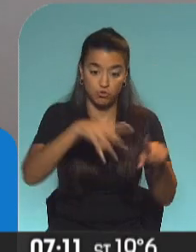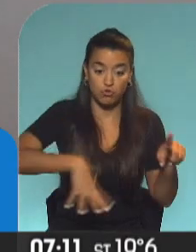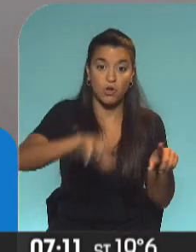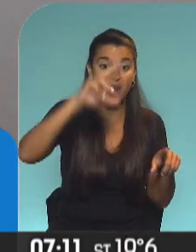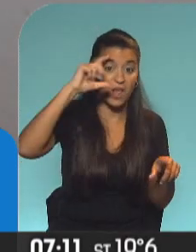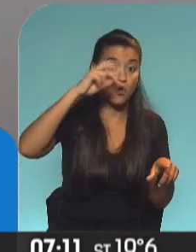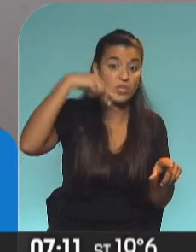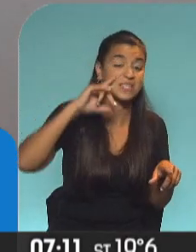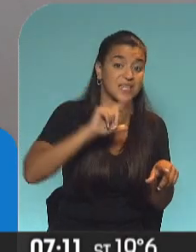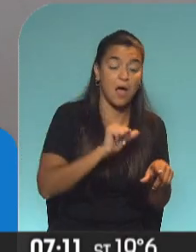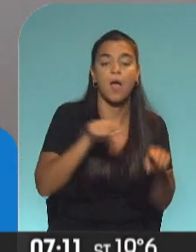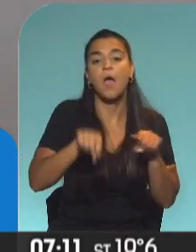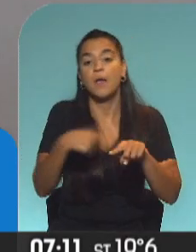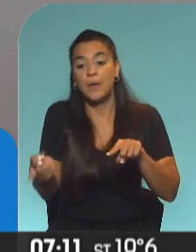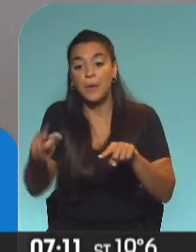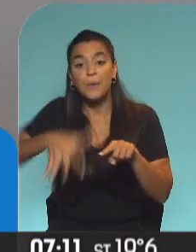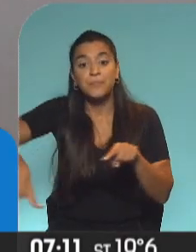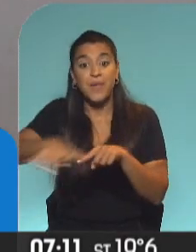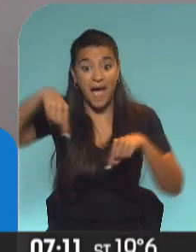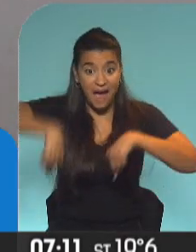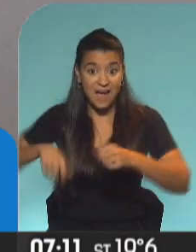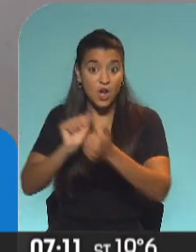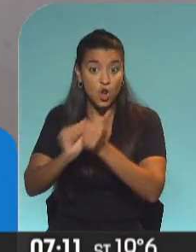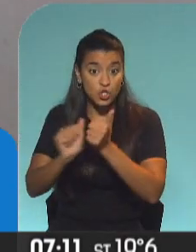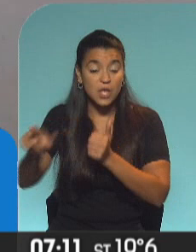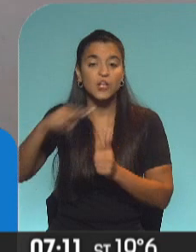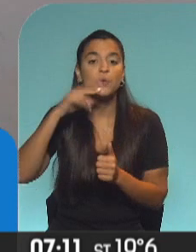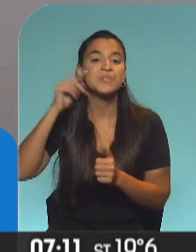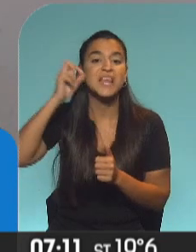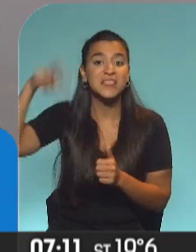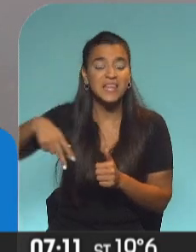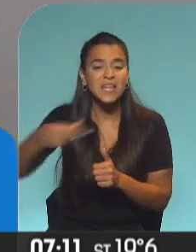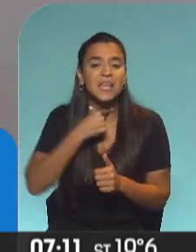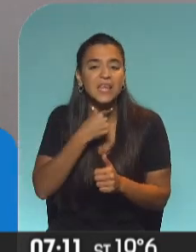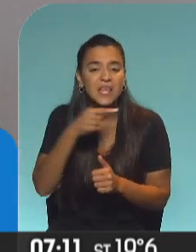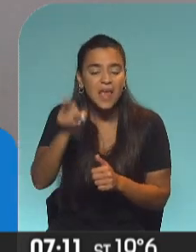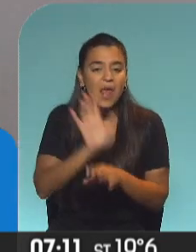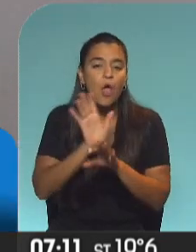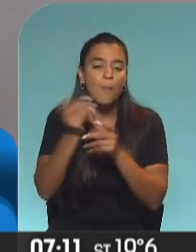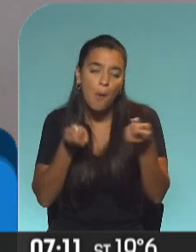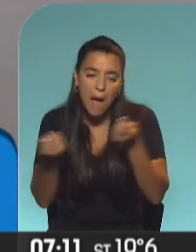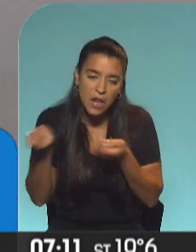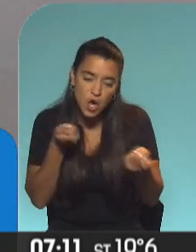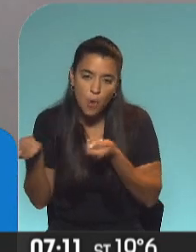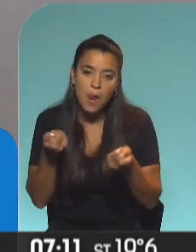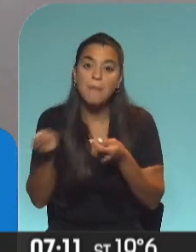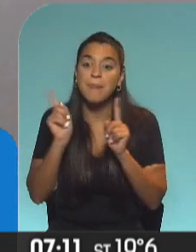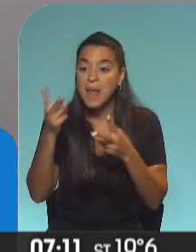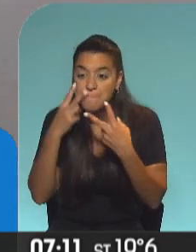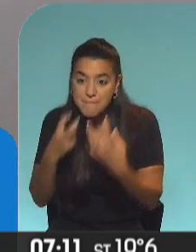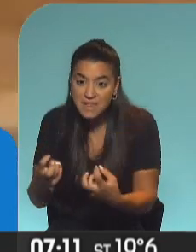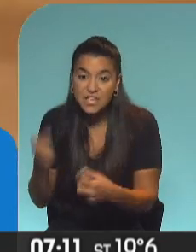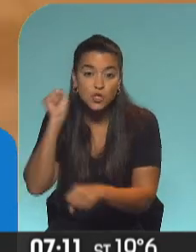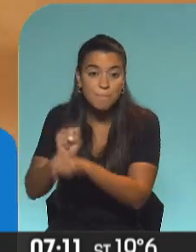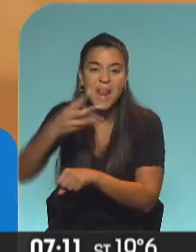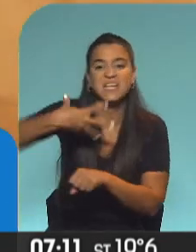Y acá en Rosario, Vicentín va a intentar perpetrar una maniobra para llevarse la investigación